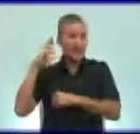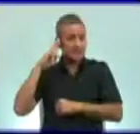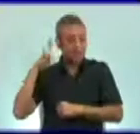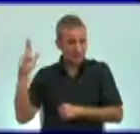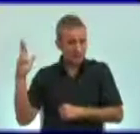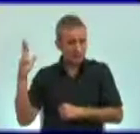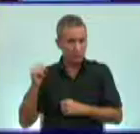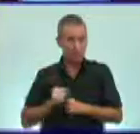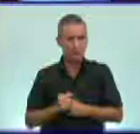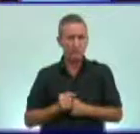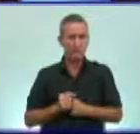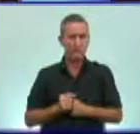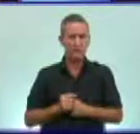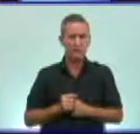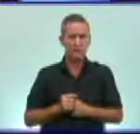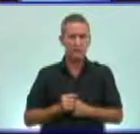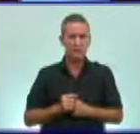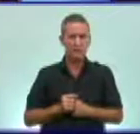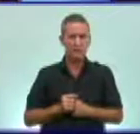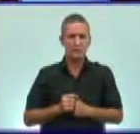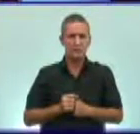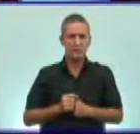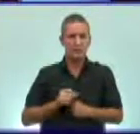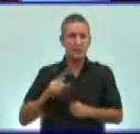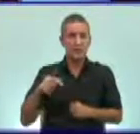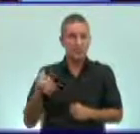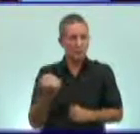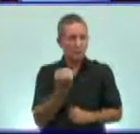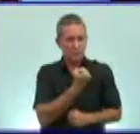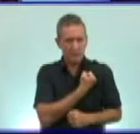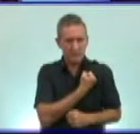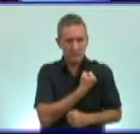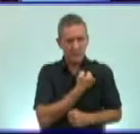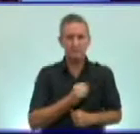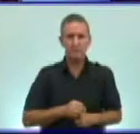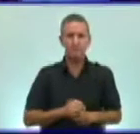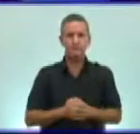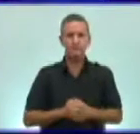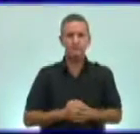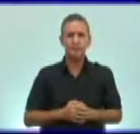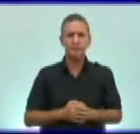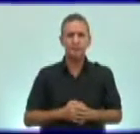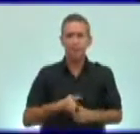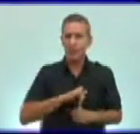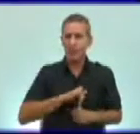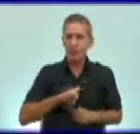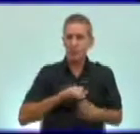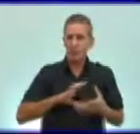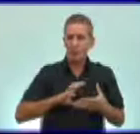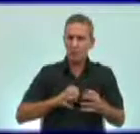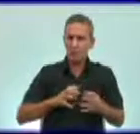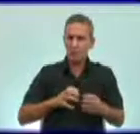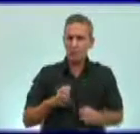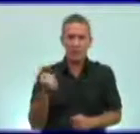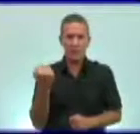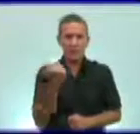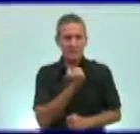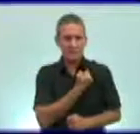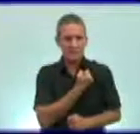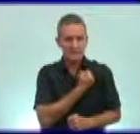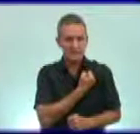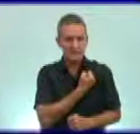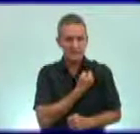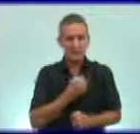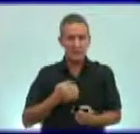reacción contrarrevolucionaria de asesinarle. En este sentido, de igual manera tuvo que ver el asesinato del